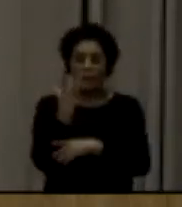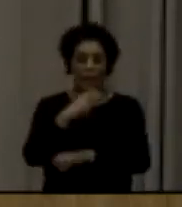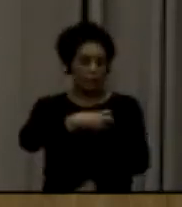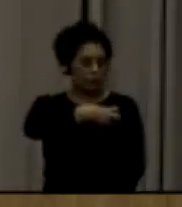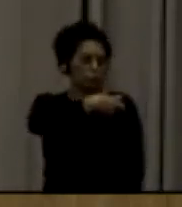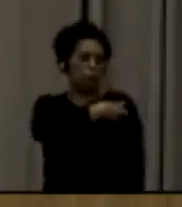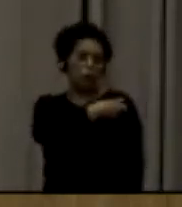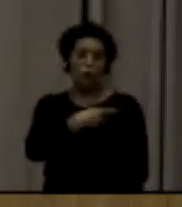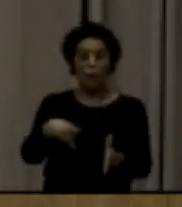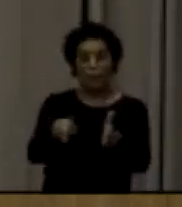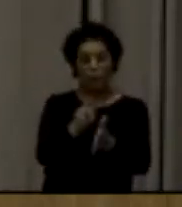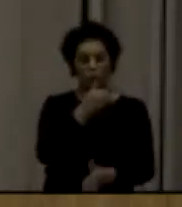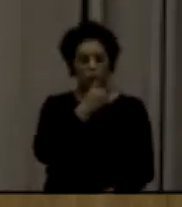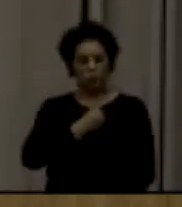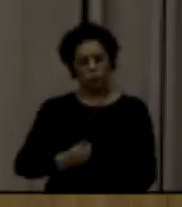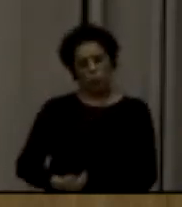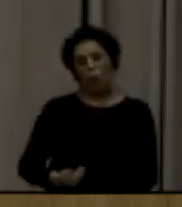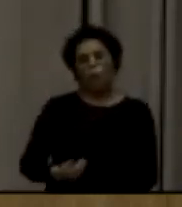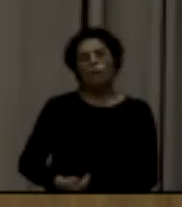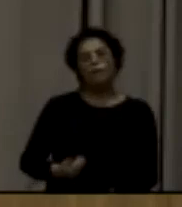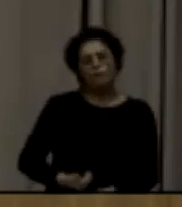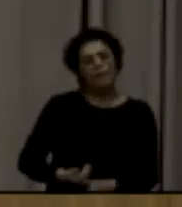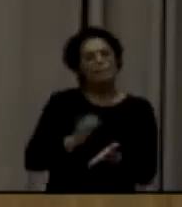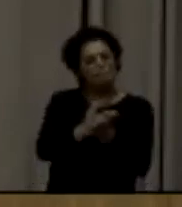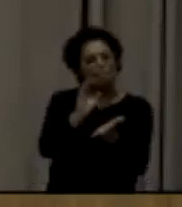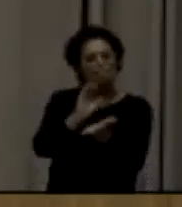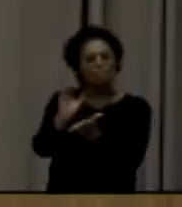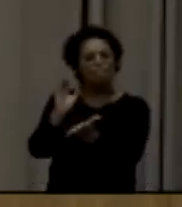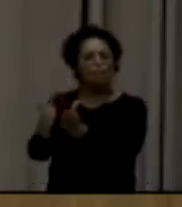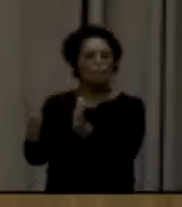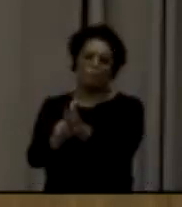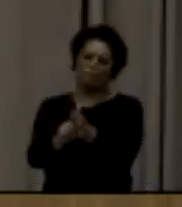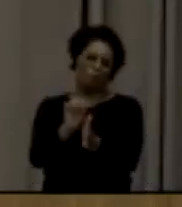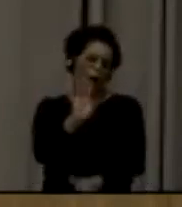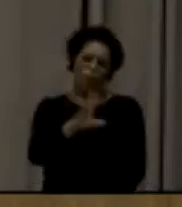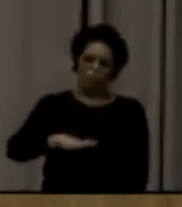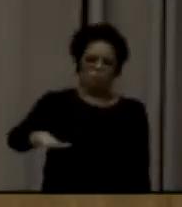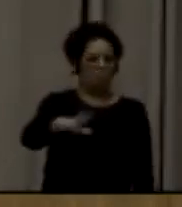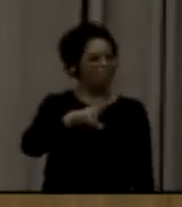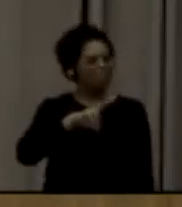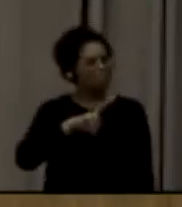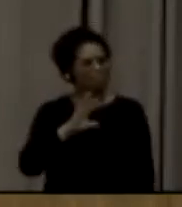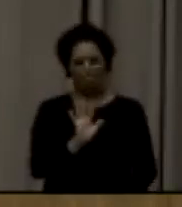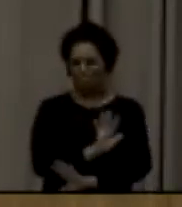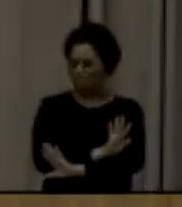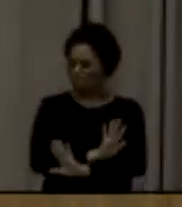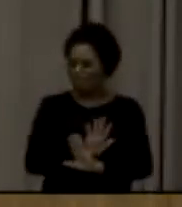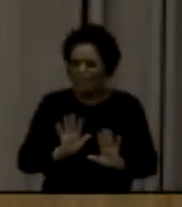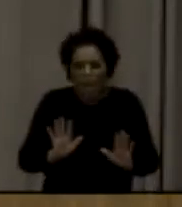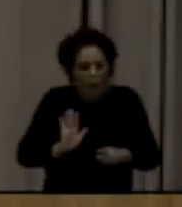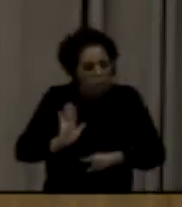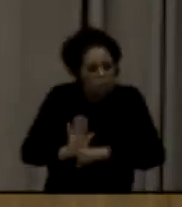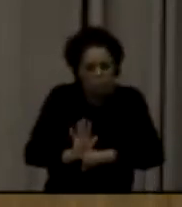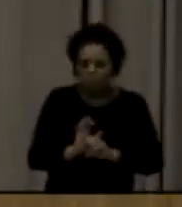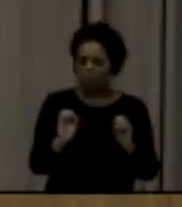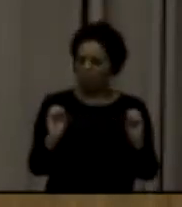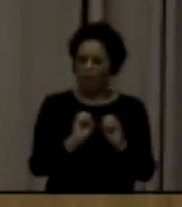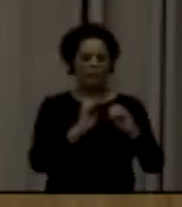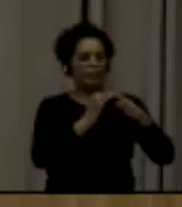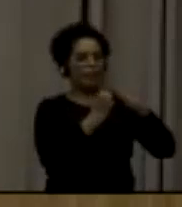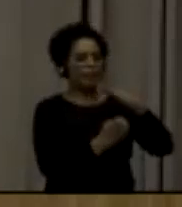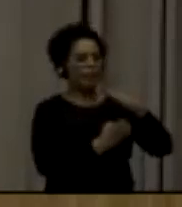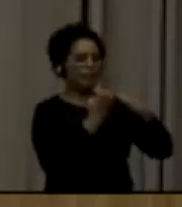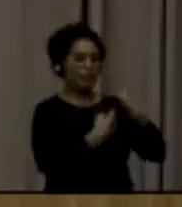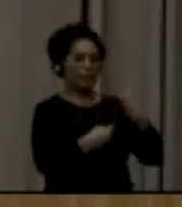gobiernos los gobiernos financiaron la investigación no fue el sector privado que colocó les dieron a las empresas pero mientras